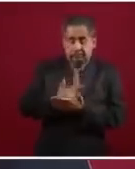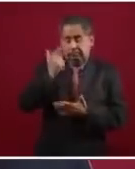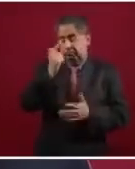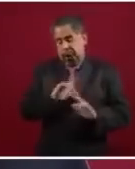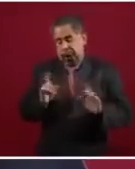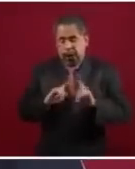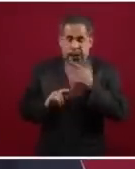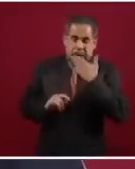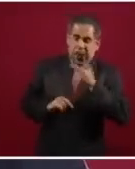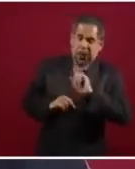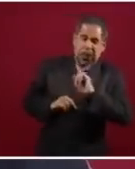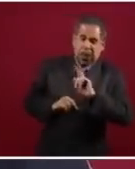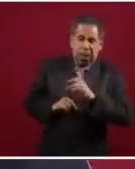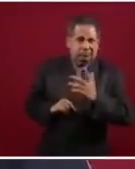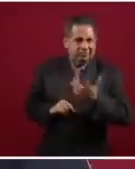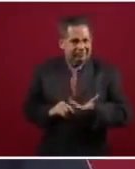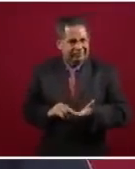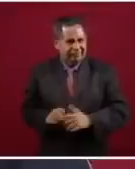facturas